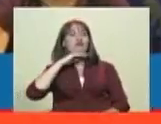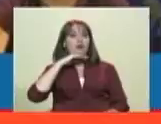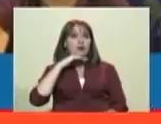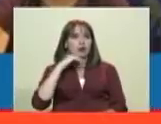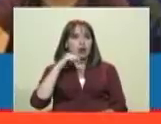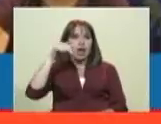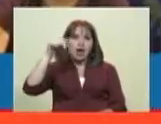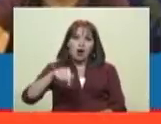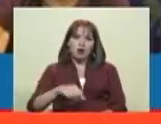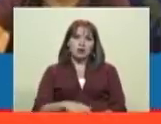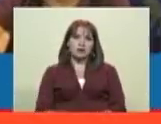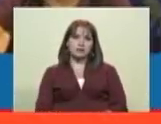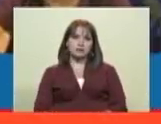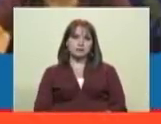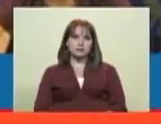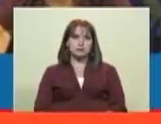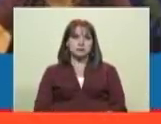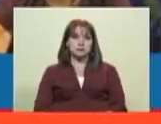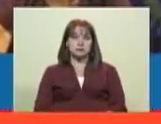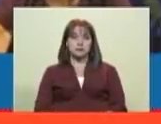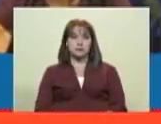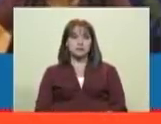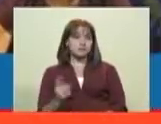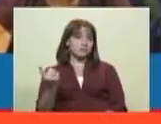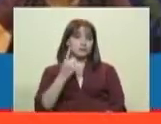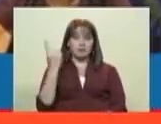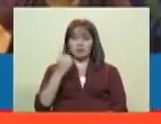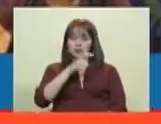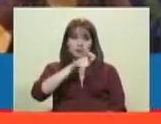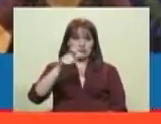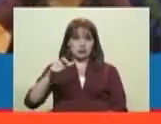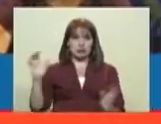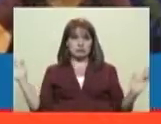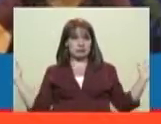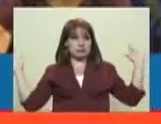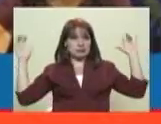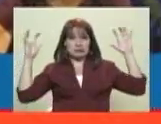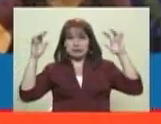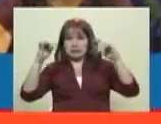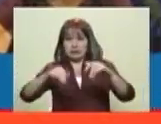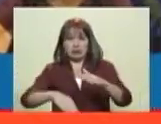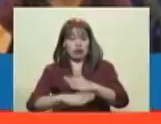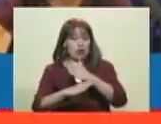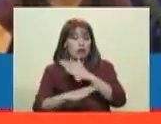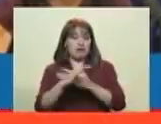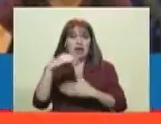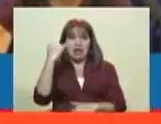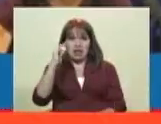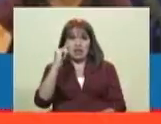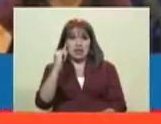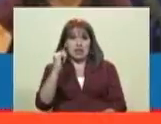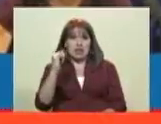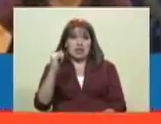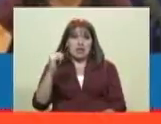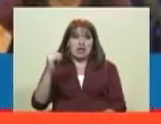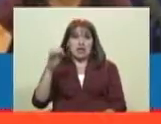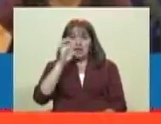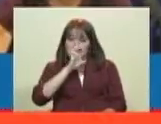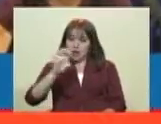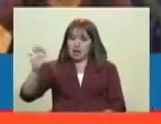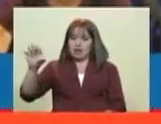metras hoy. Esa era pura gente. Todavía está la gente ahí. Mira, ¿de dónde? Del